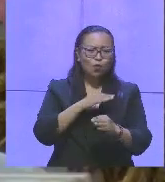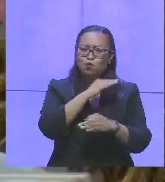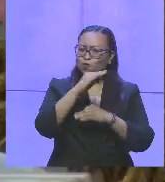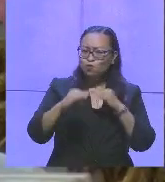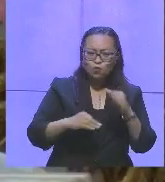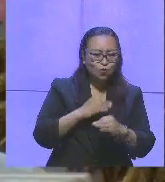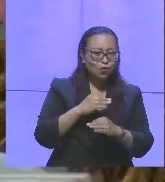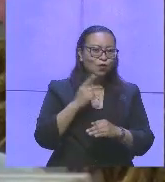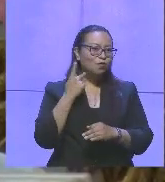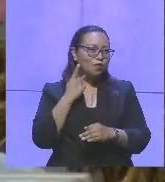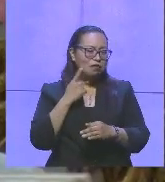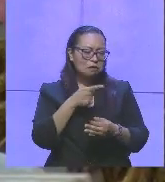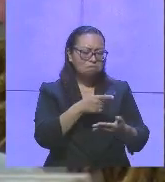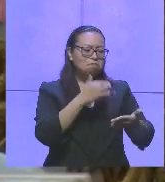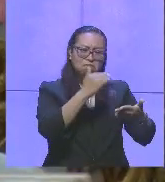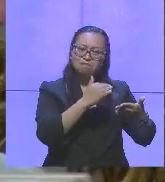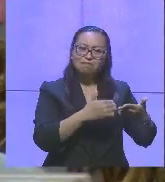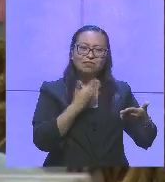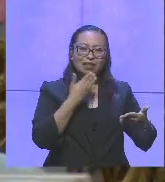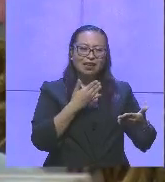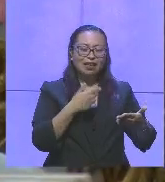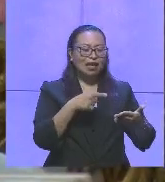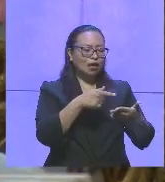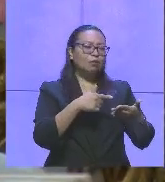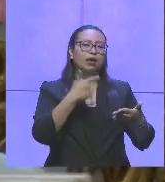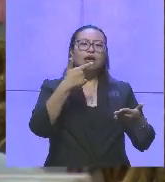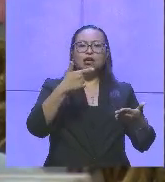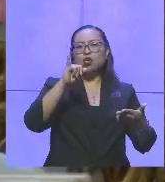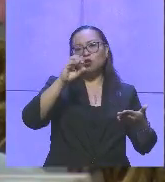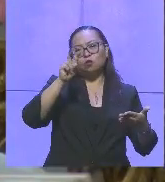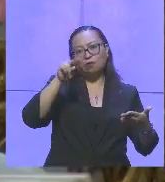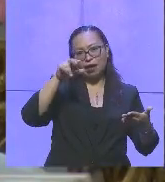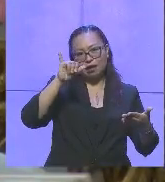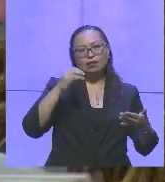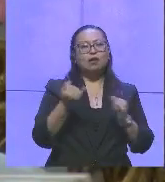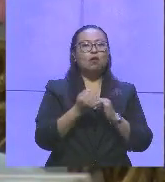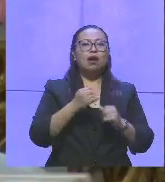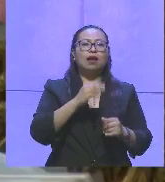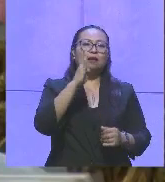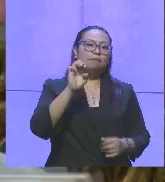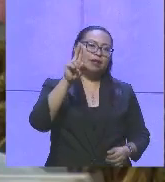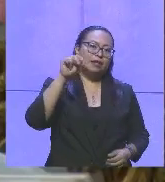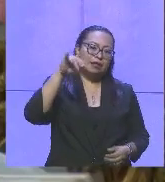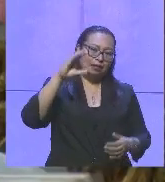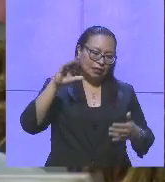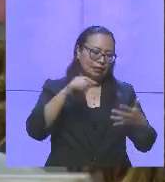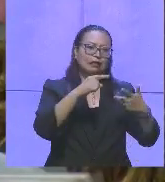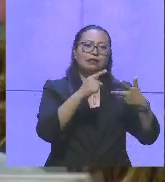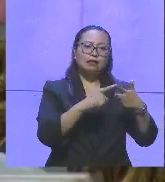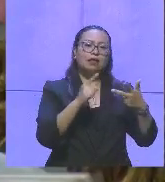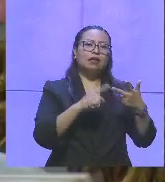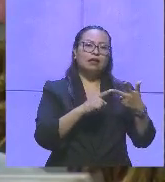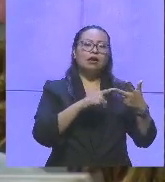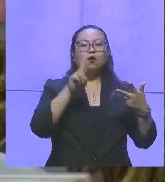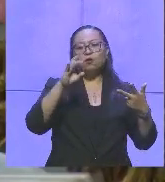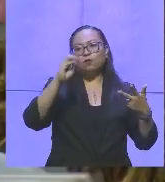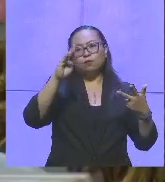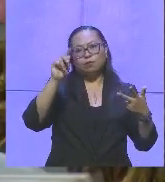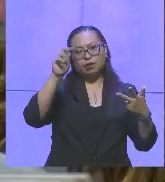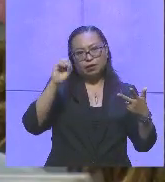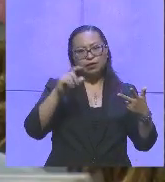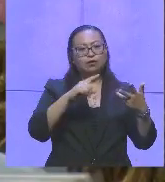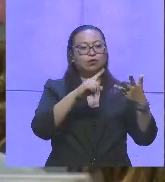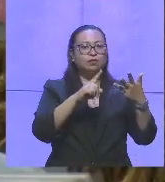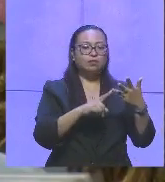materia. No voy a mencionar a todos: Giovanni Acel Figueroa, Berenice García Guante, Carolina Mónica Gilas, Roberto Lara